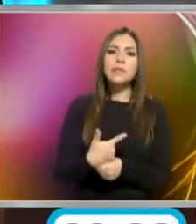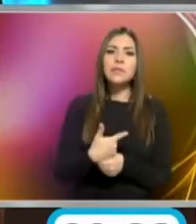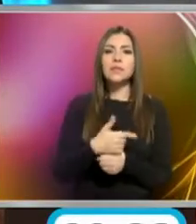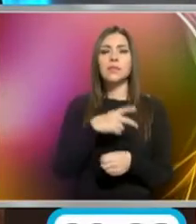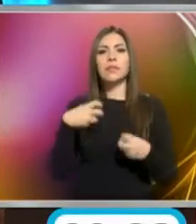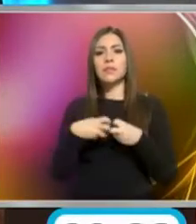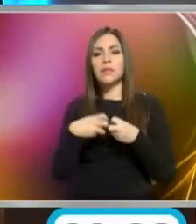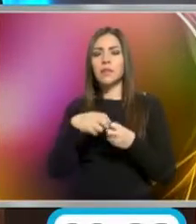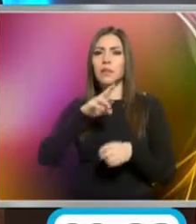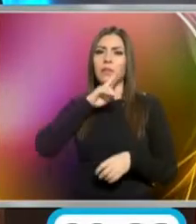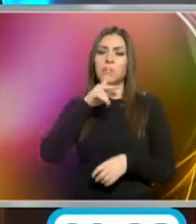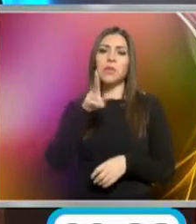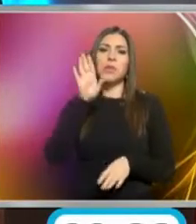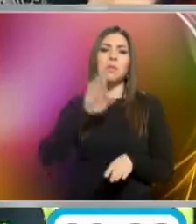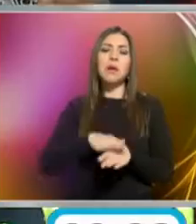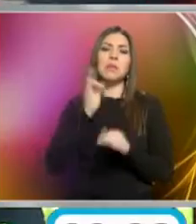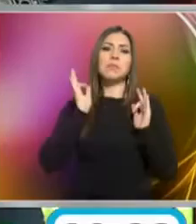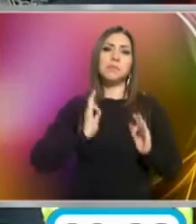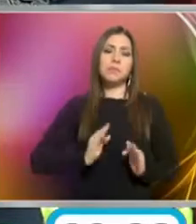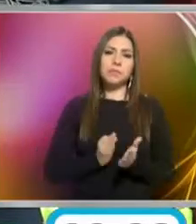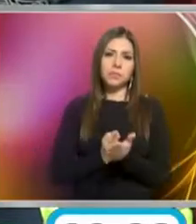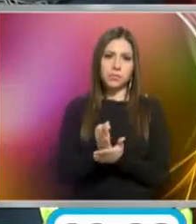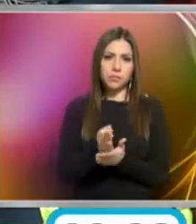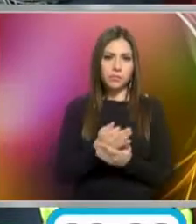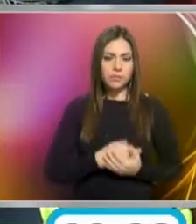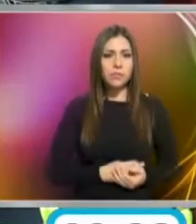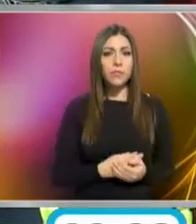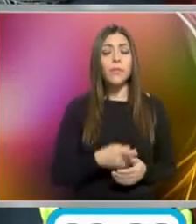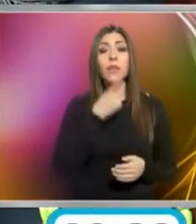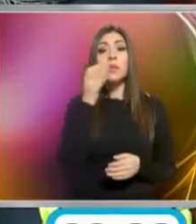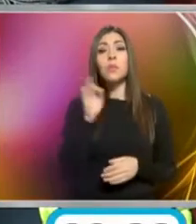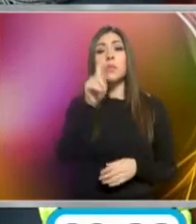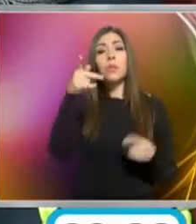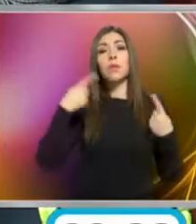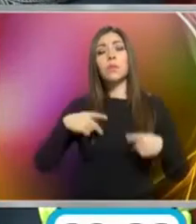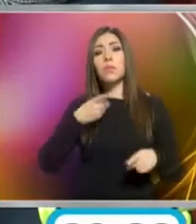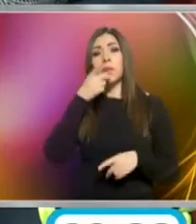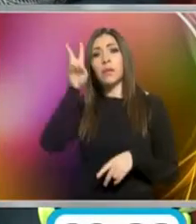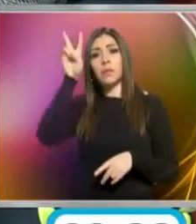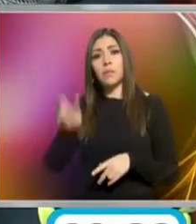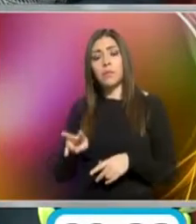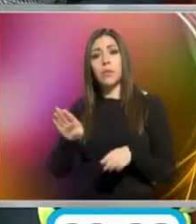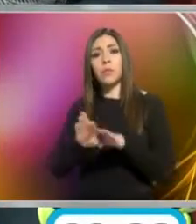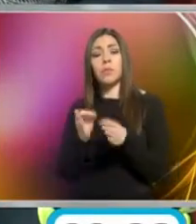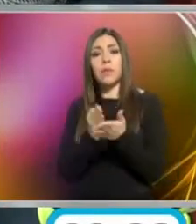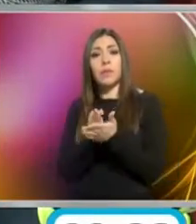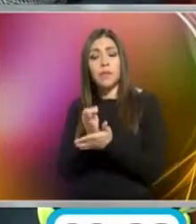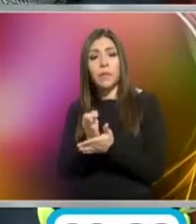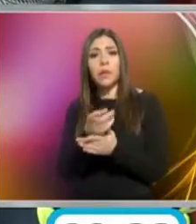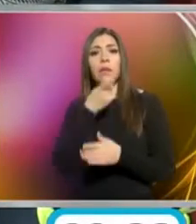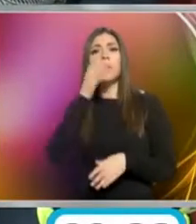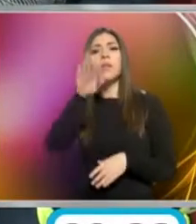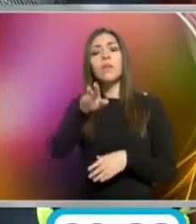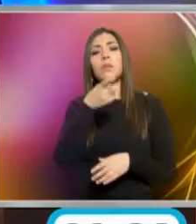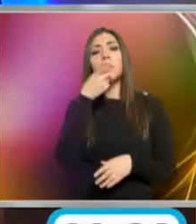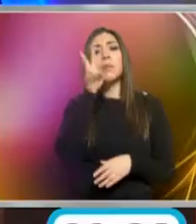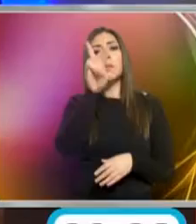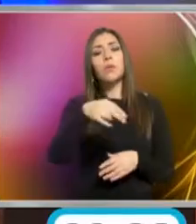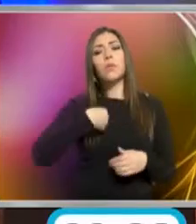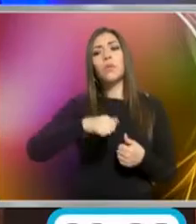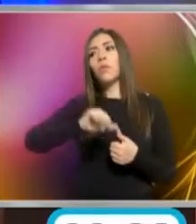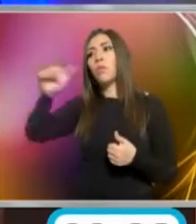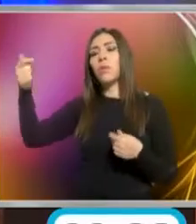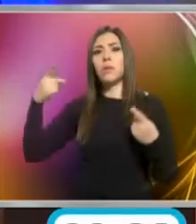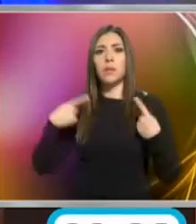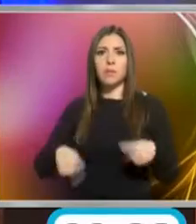etcétera, ¿no? Partamos de la lealtad, ¿no? Porque, por ejemplo, De ahí. la lealtad de una persona que es infiel, pero es leal, va y le dice a su pareja, oye, estoy con otra persona. Estoy con alguien